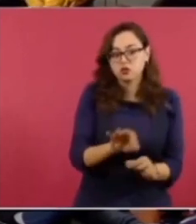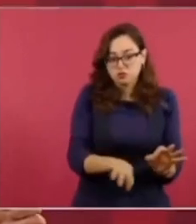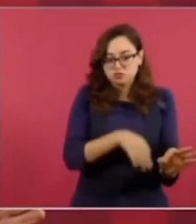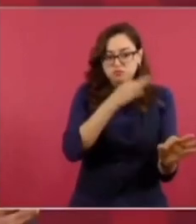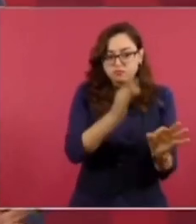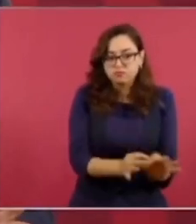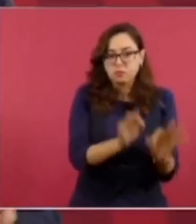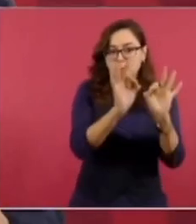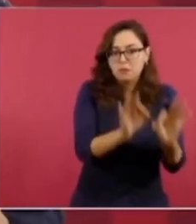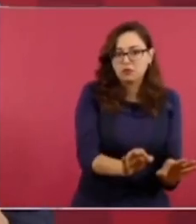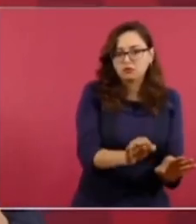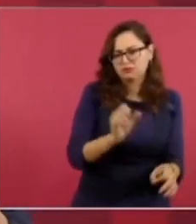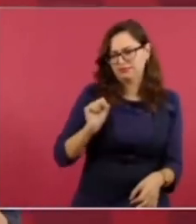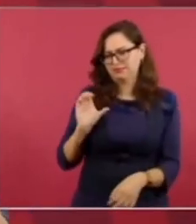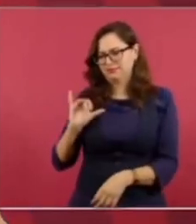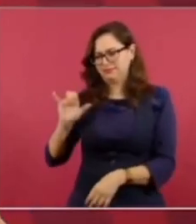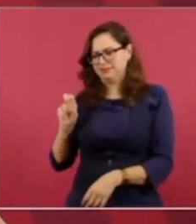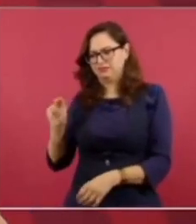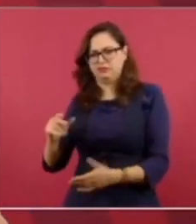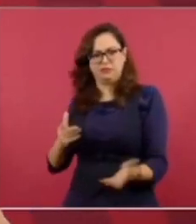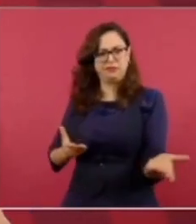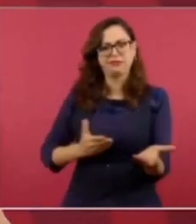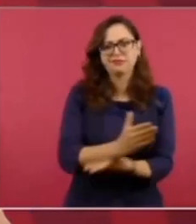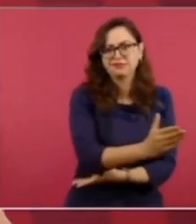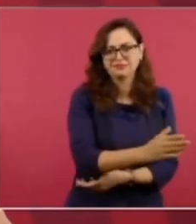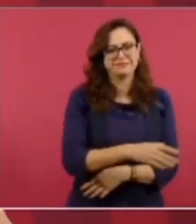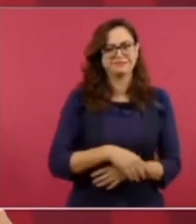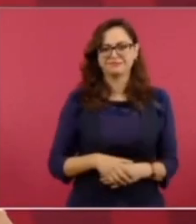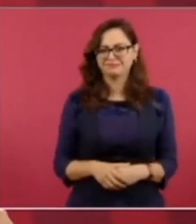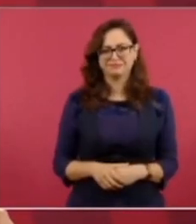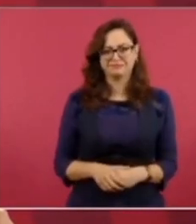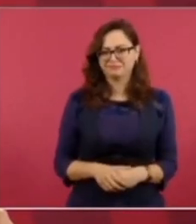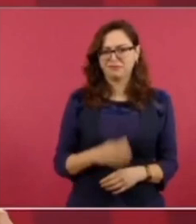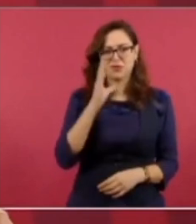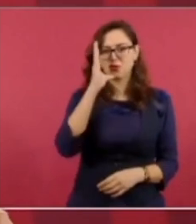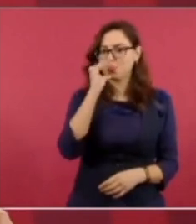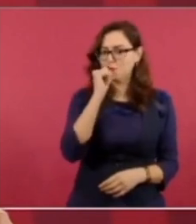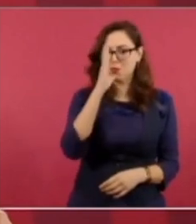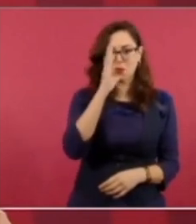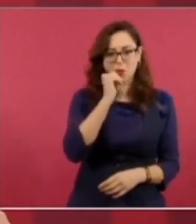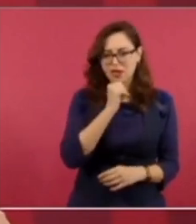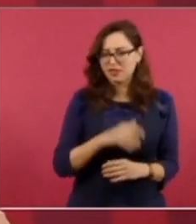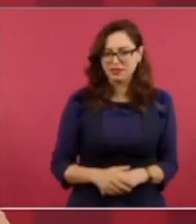Lo que aquí dio a conocer Ricardo Mejía,